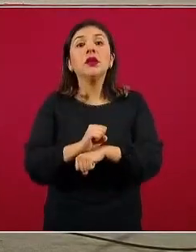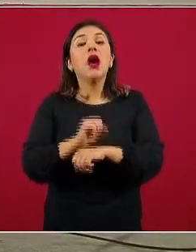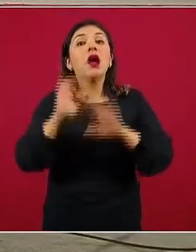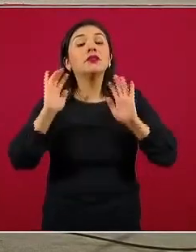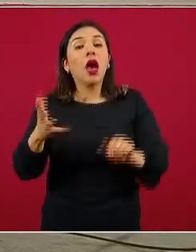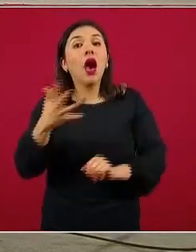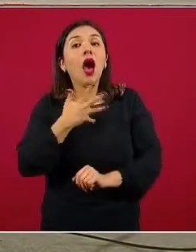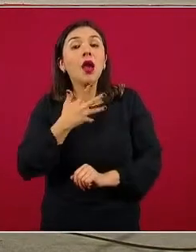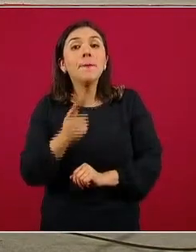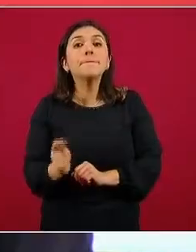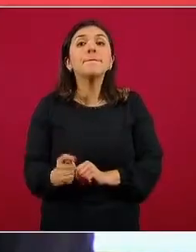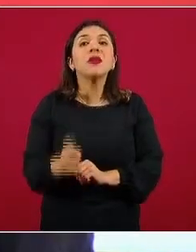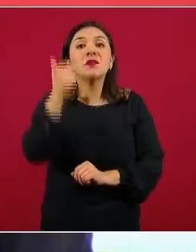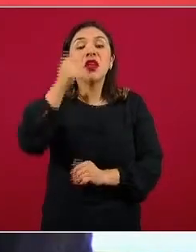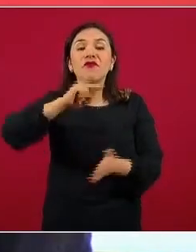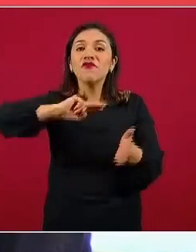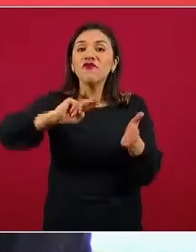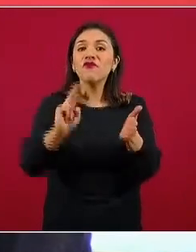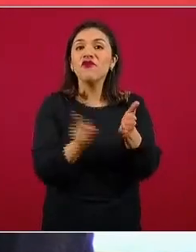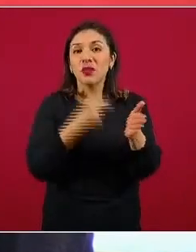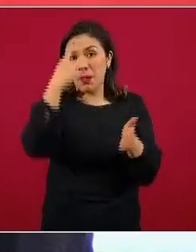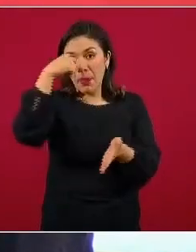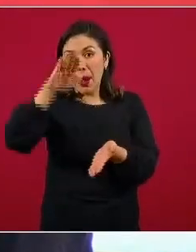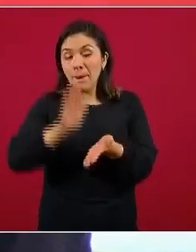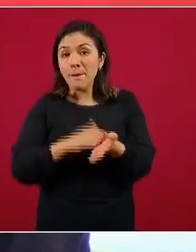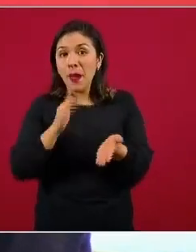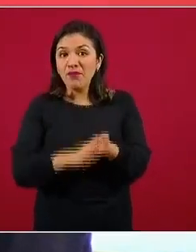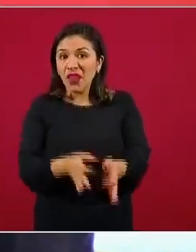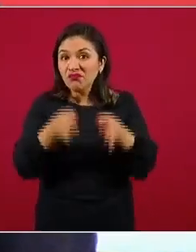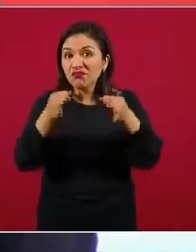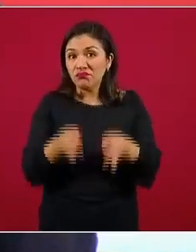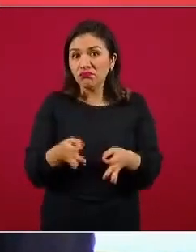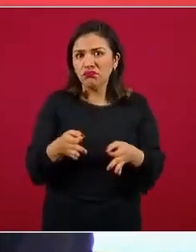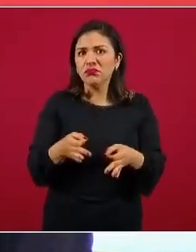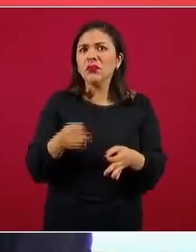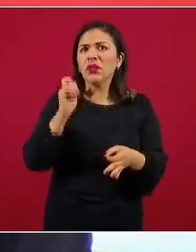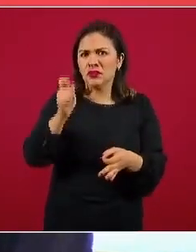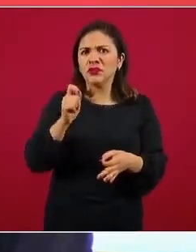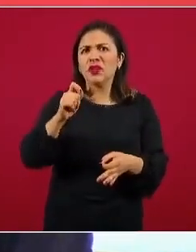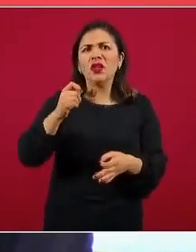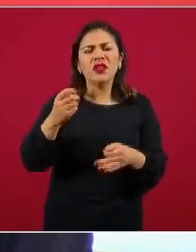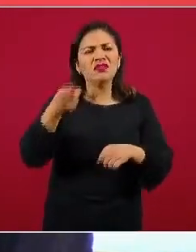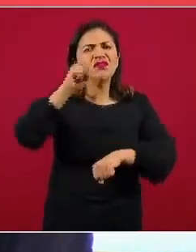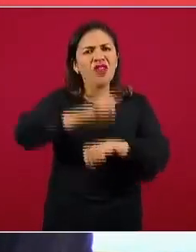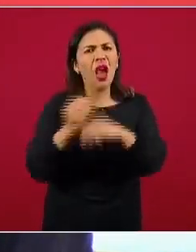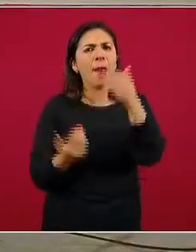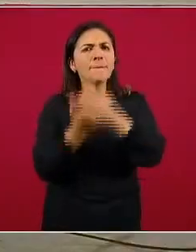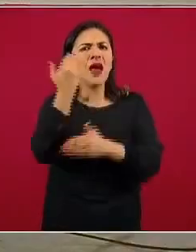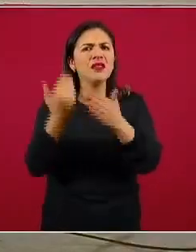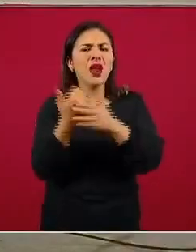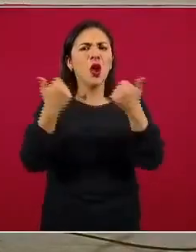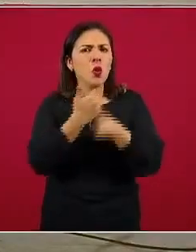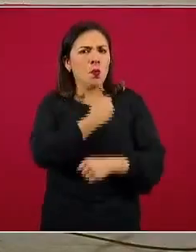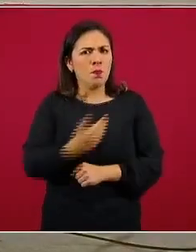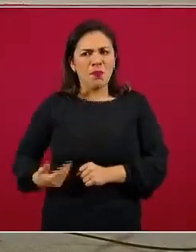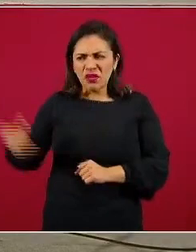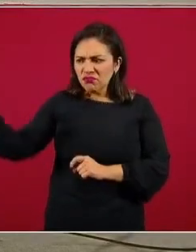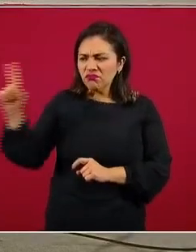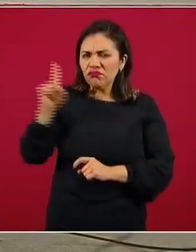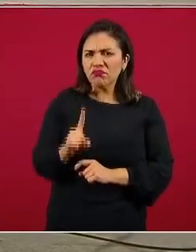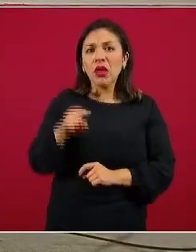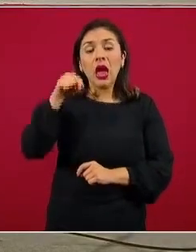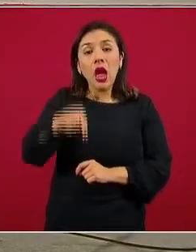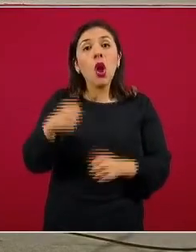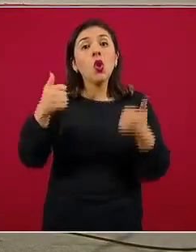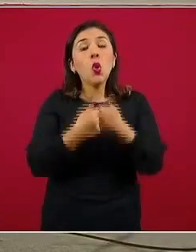hubo la primera firma de documentos, se llevó a cabo de hecho en una mañanera con la presencia del presidente, en donde hubo compromiso